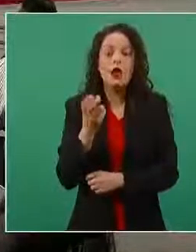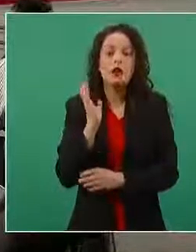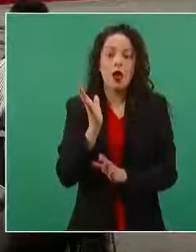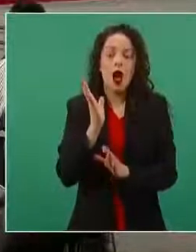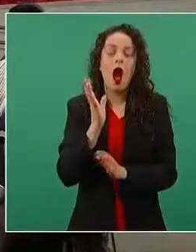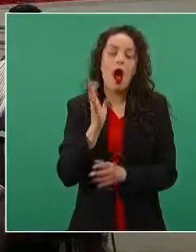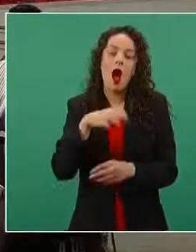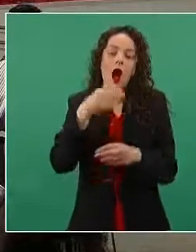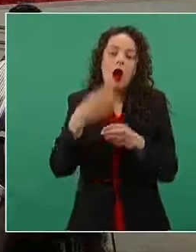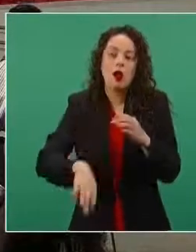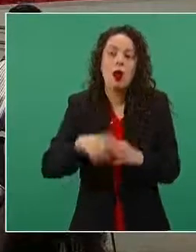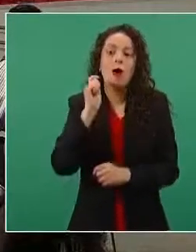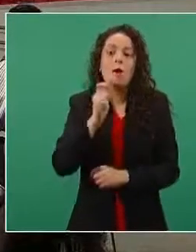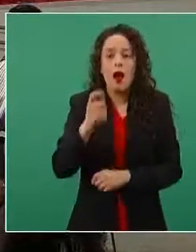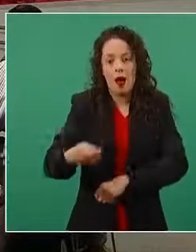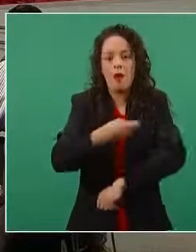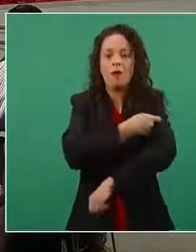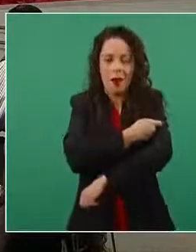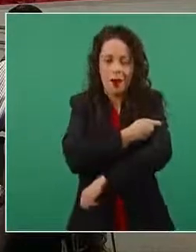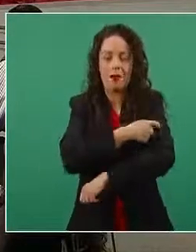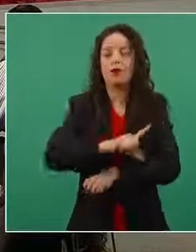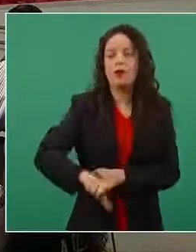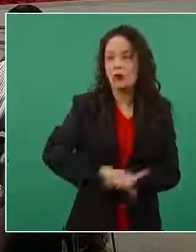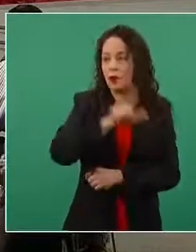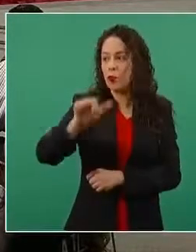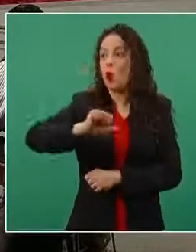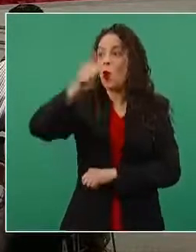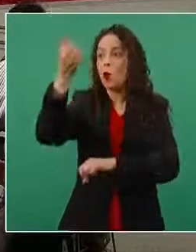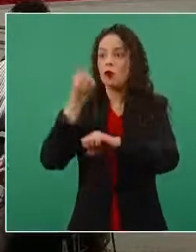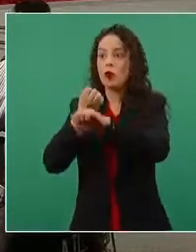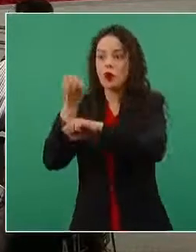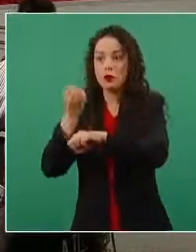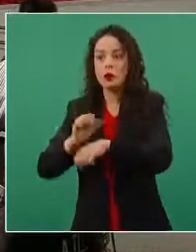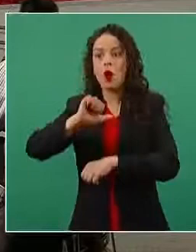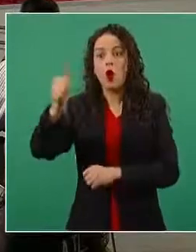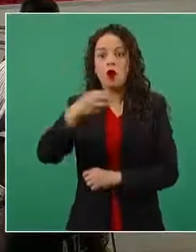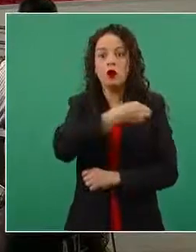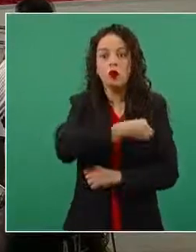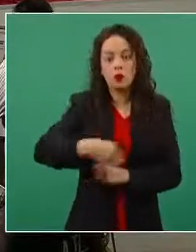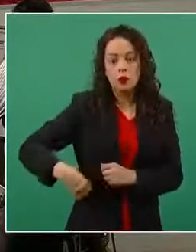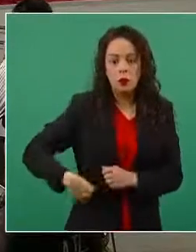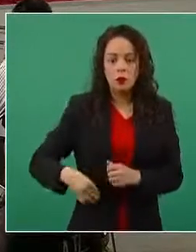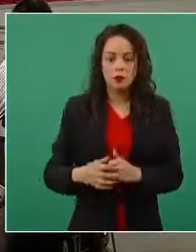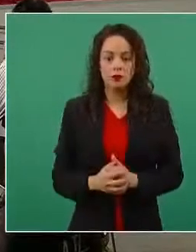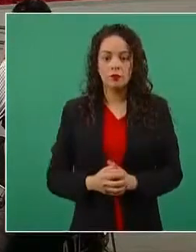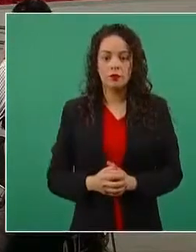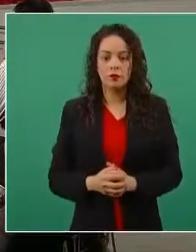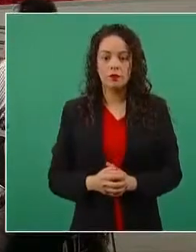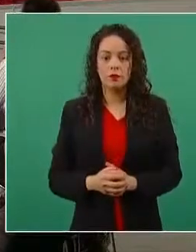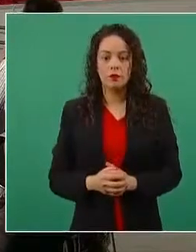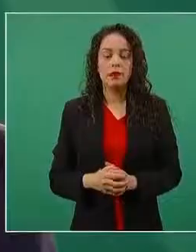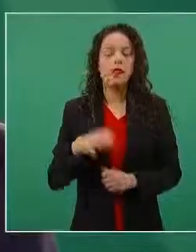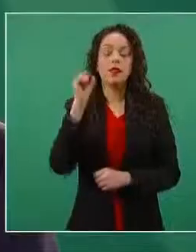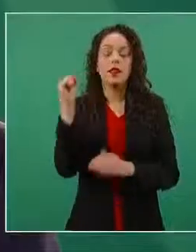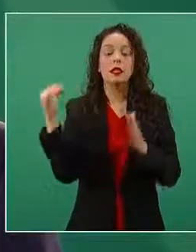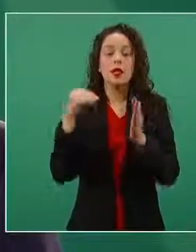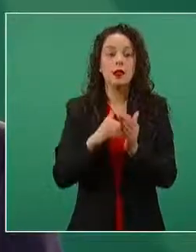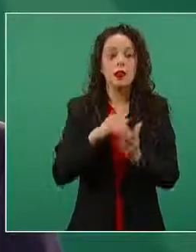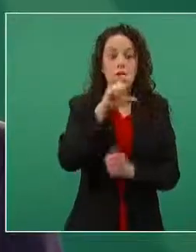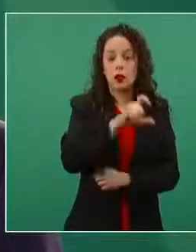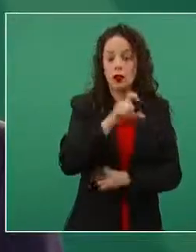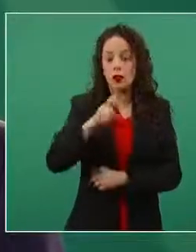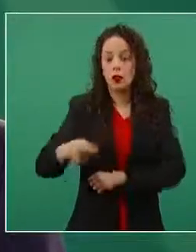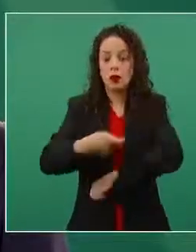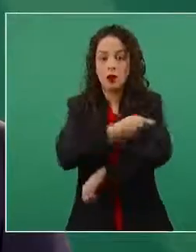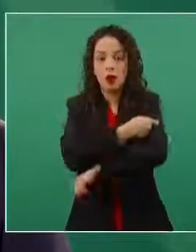de vacunarla y nos pasamos al siguiente estado o al siguiente municipio. Ayer fueron casi 60,000 dosis de vacuna que se